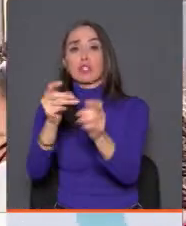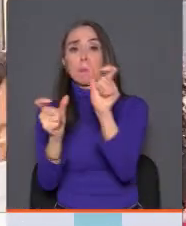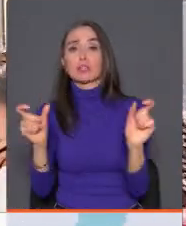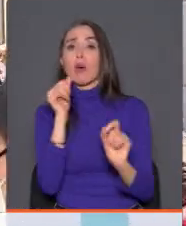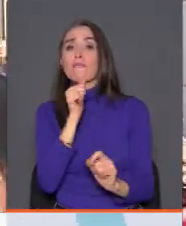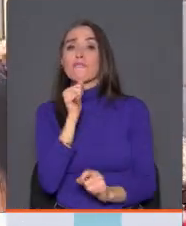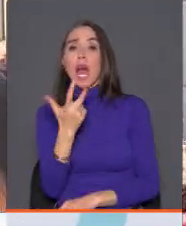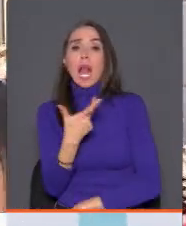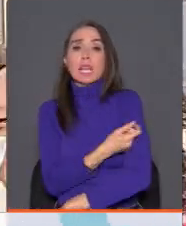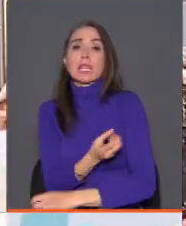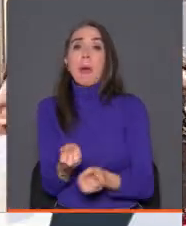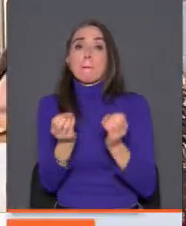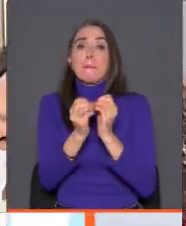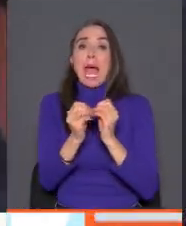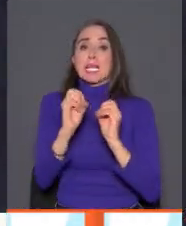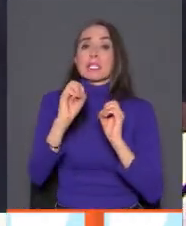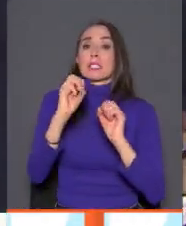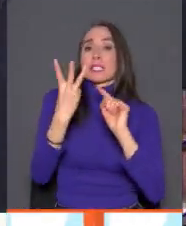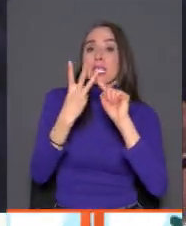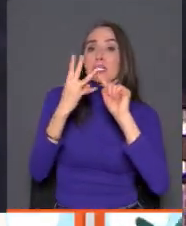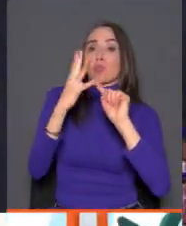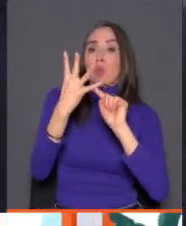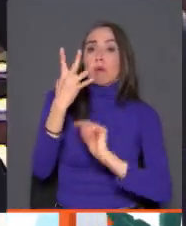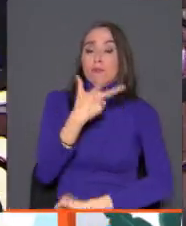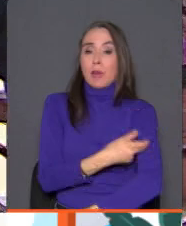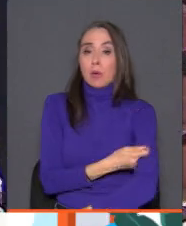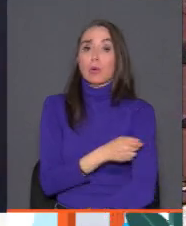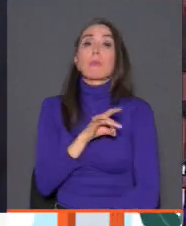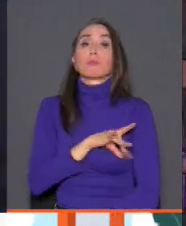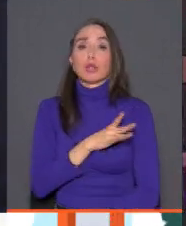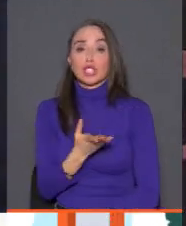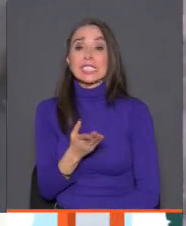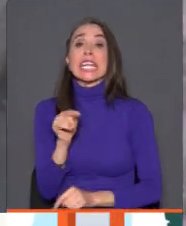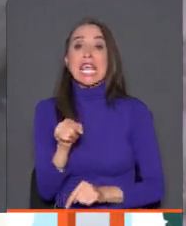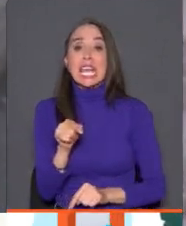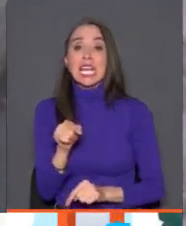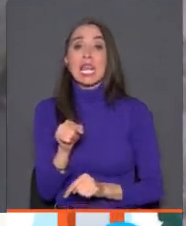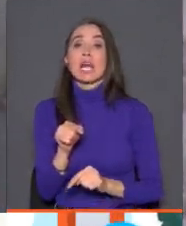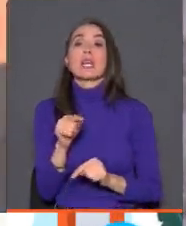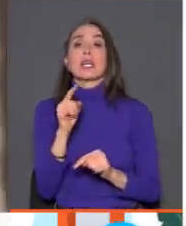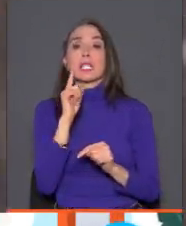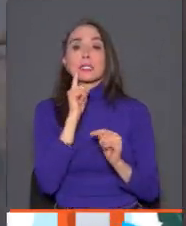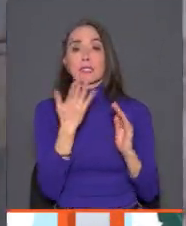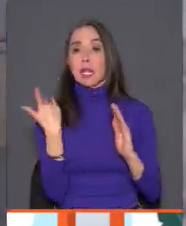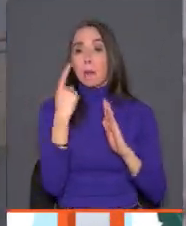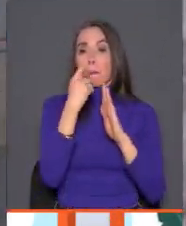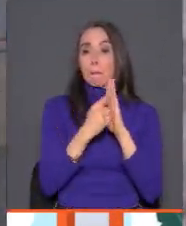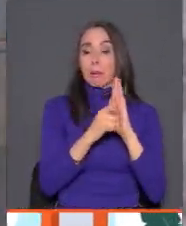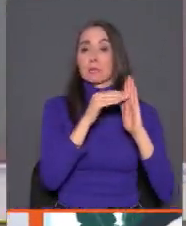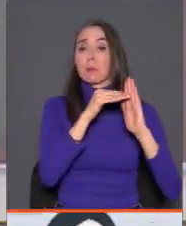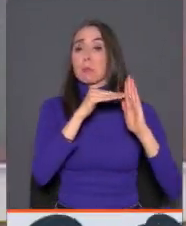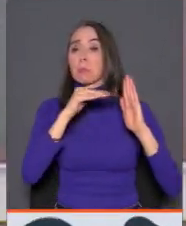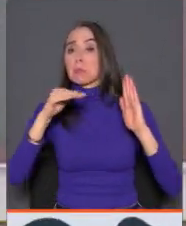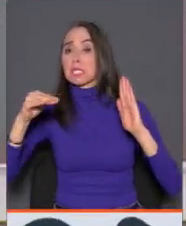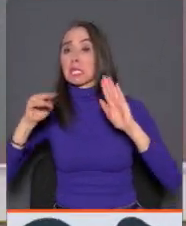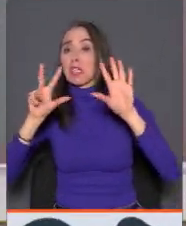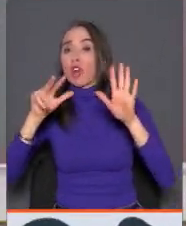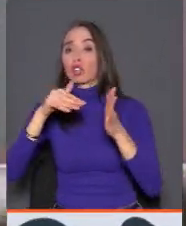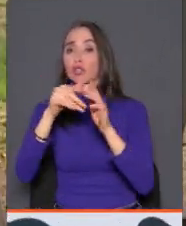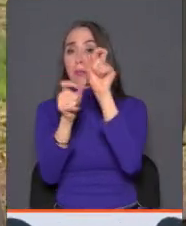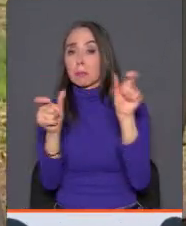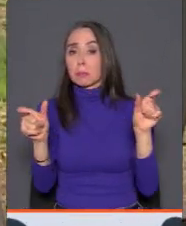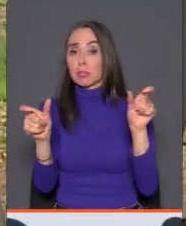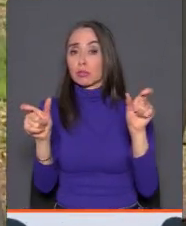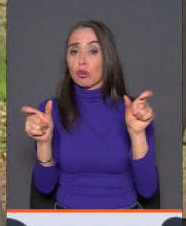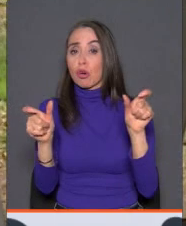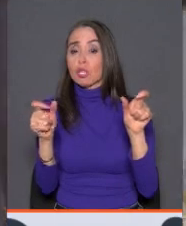de refuerzo. Algunas de las causas que han mantenido a Chile en una suerte de meseta durante el último mes. Con sobre 8.000 casos